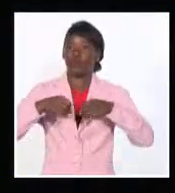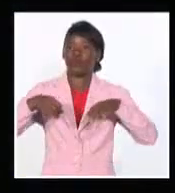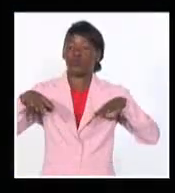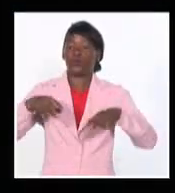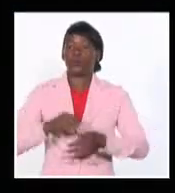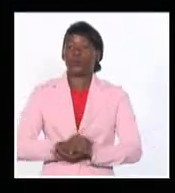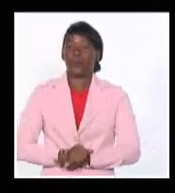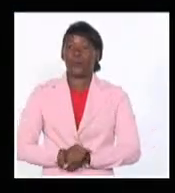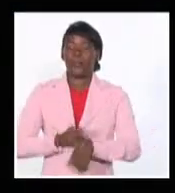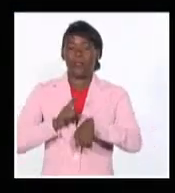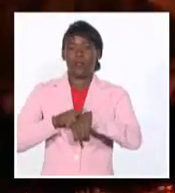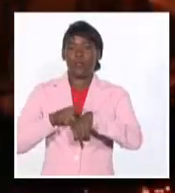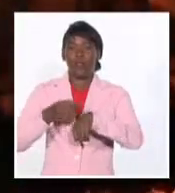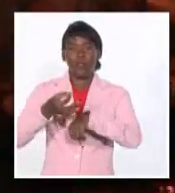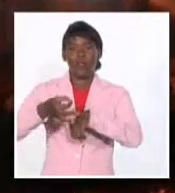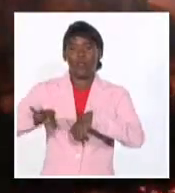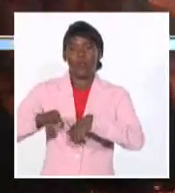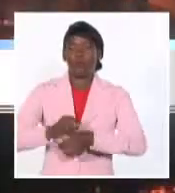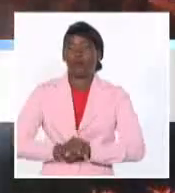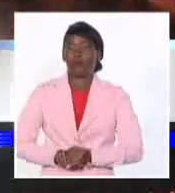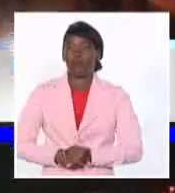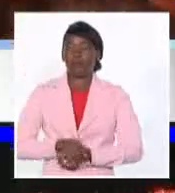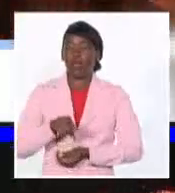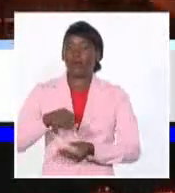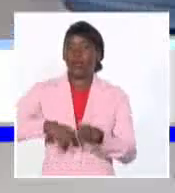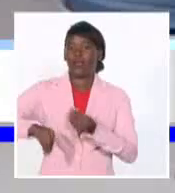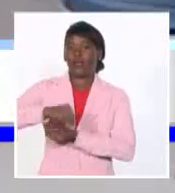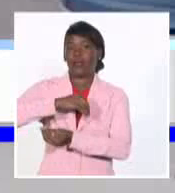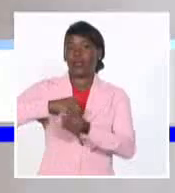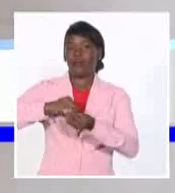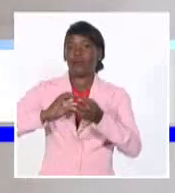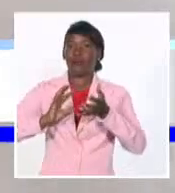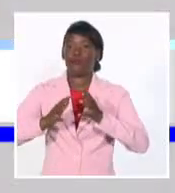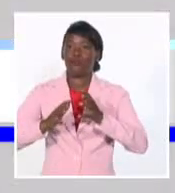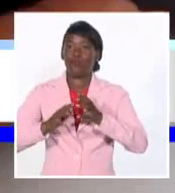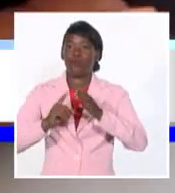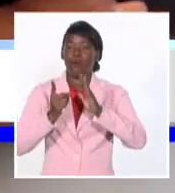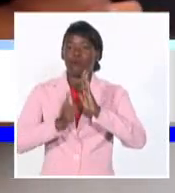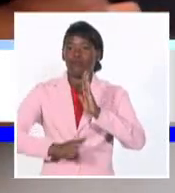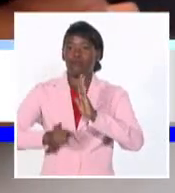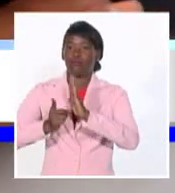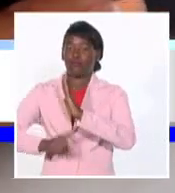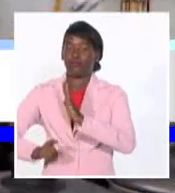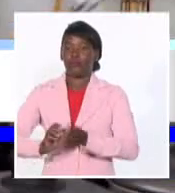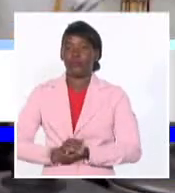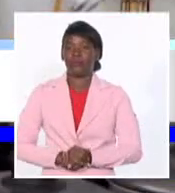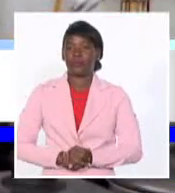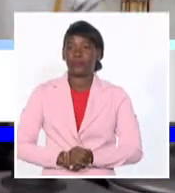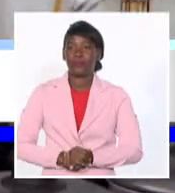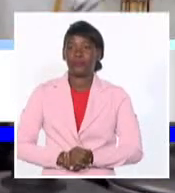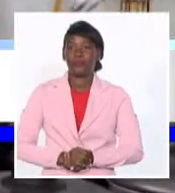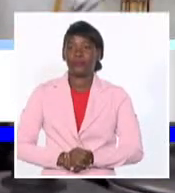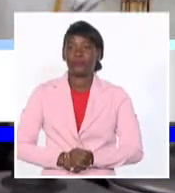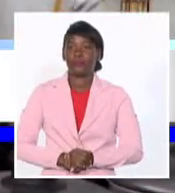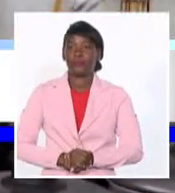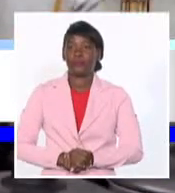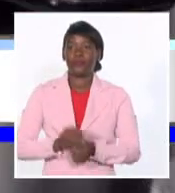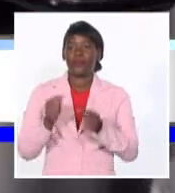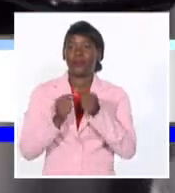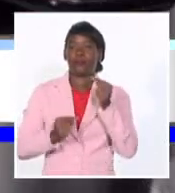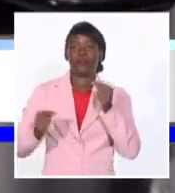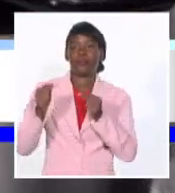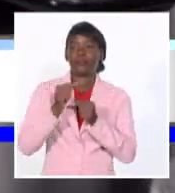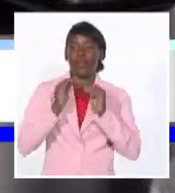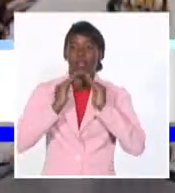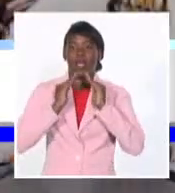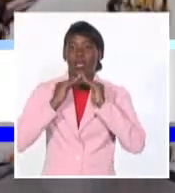El horario normal genera cambios en curvas de cargas. La modificación, fundamentalmente en los